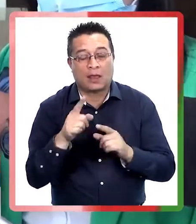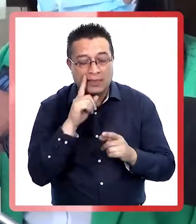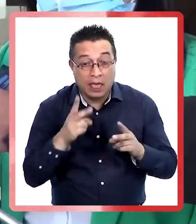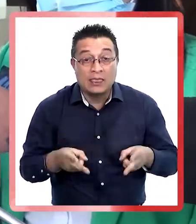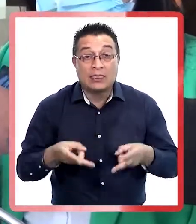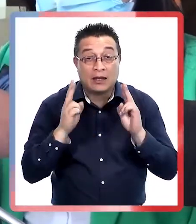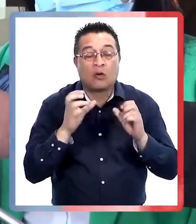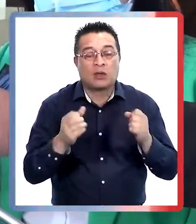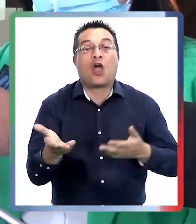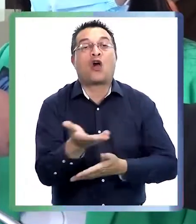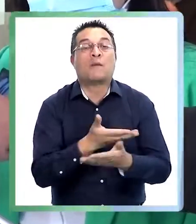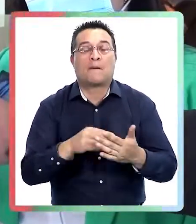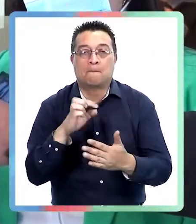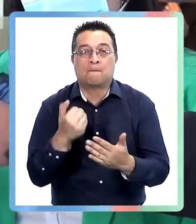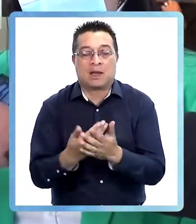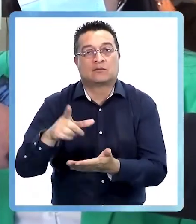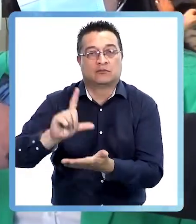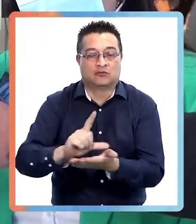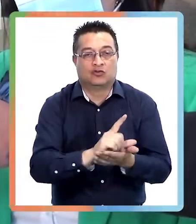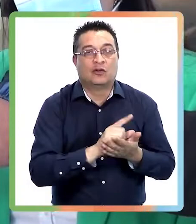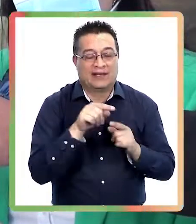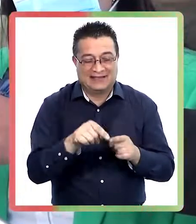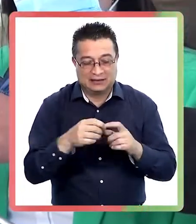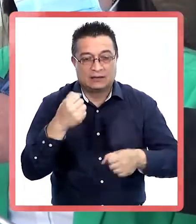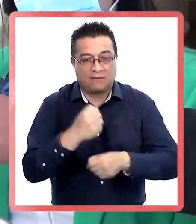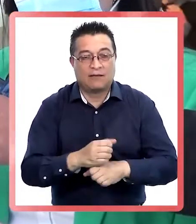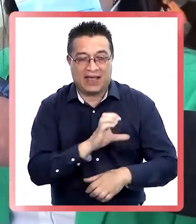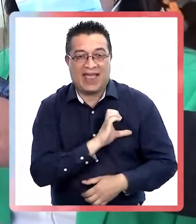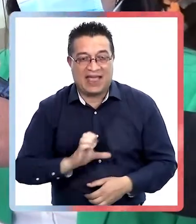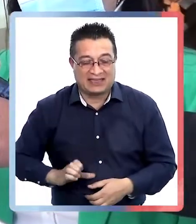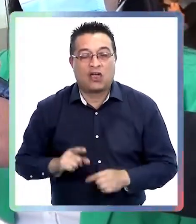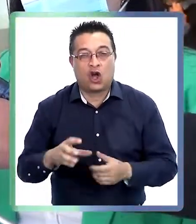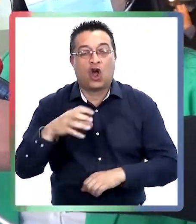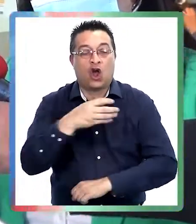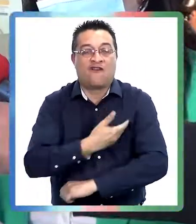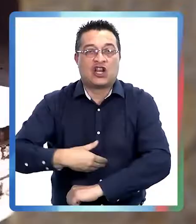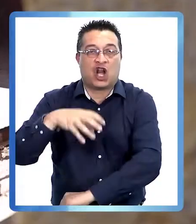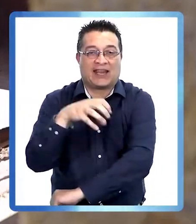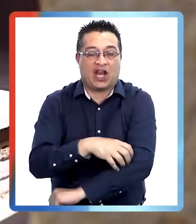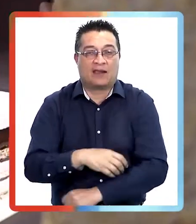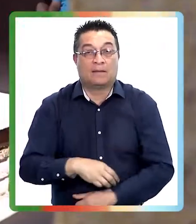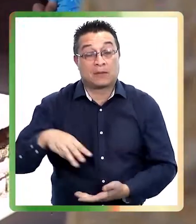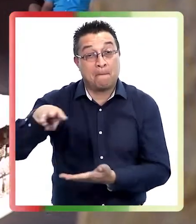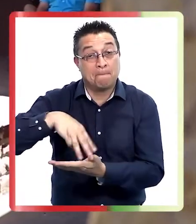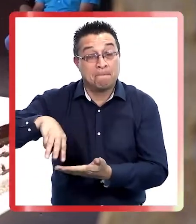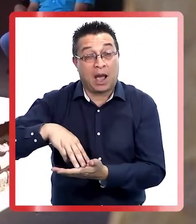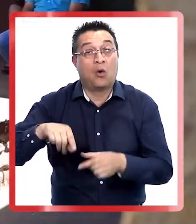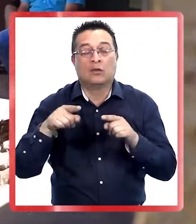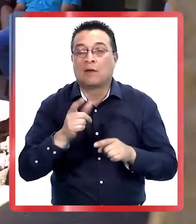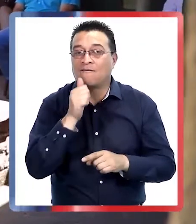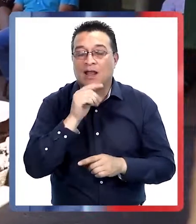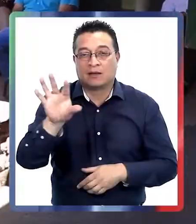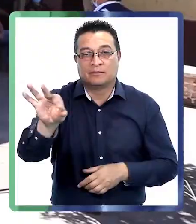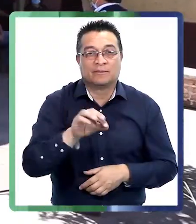sujetos de derecho, puedan convivir en paz en los establecimientos. Y esa es la función del Estado, esa es la función del gobierno regional. En el Maule aún no